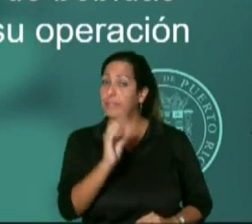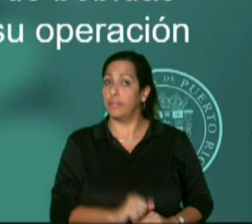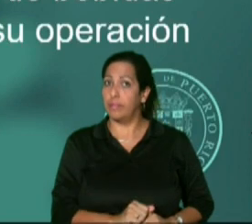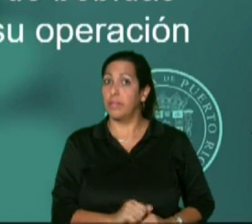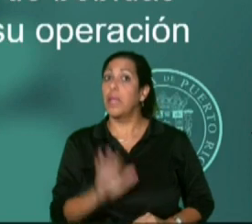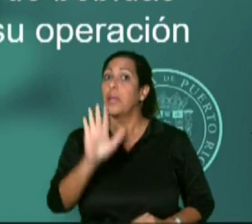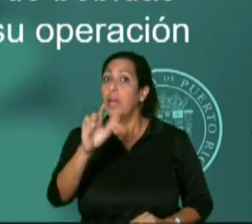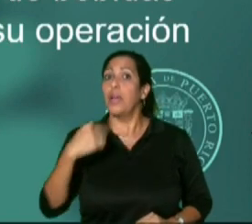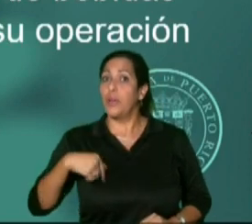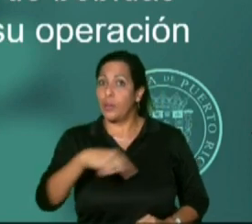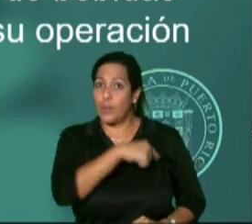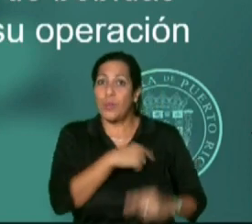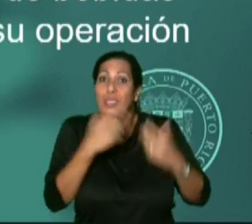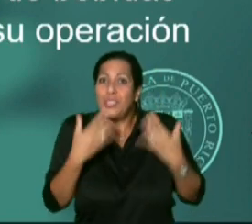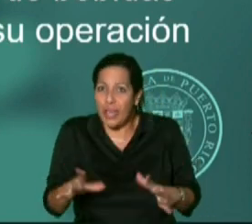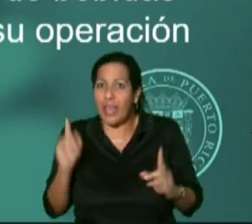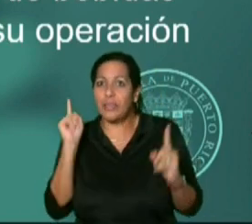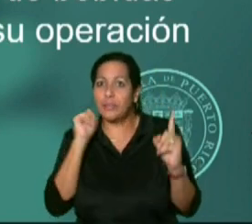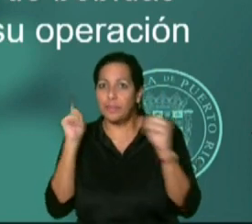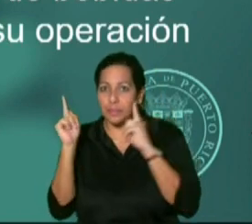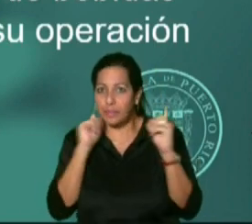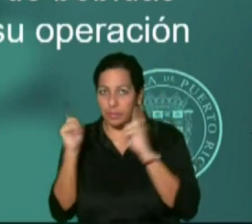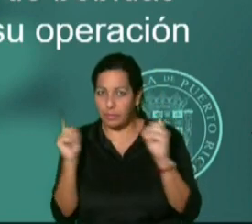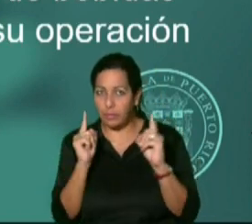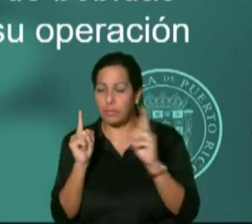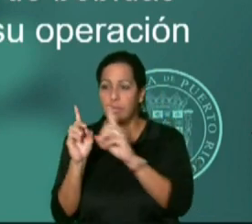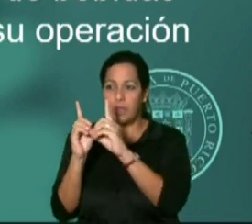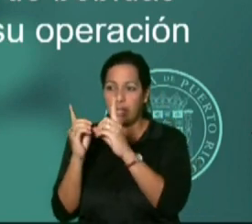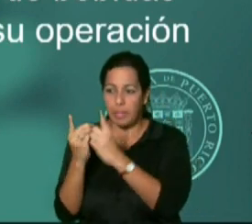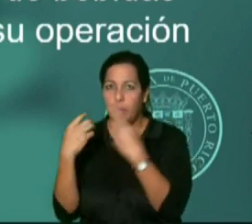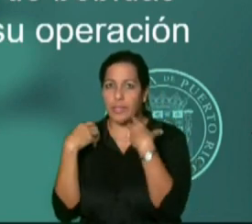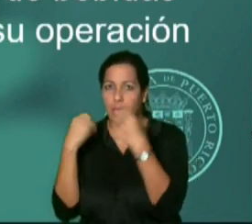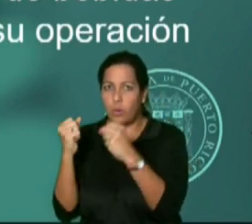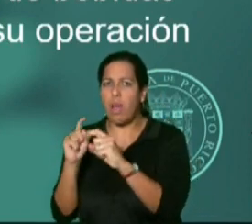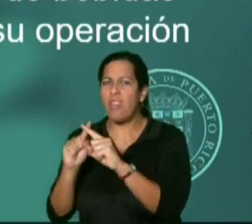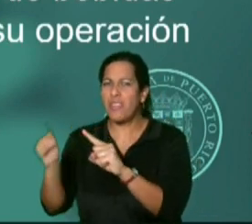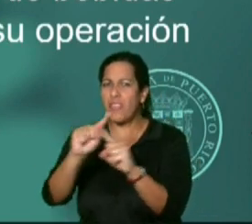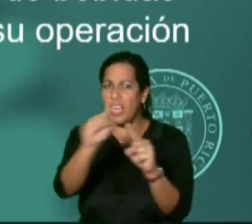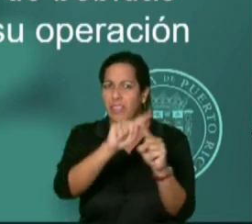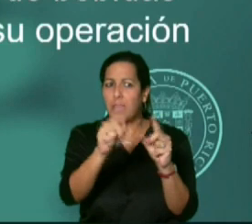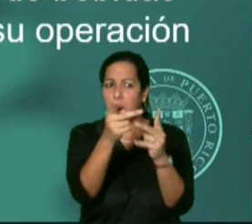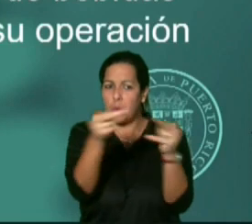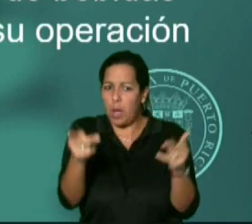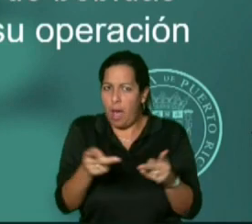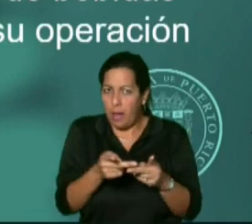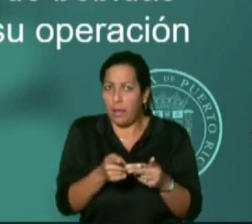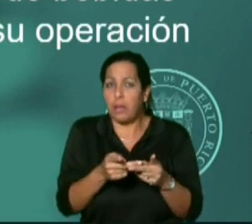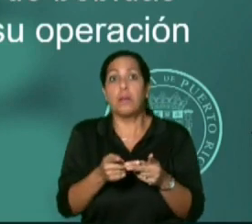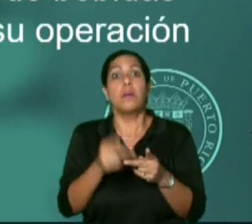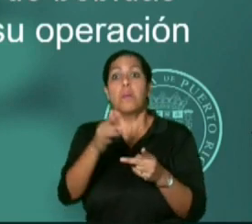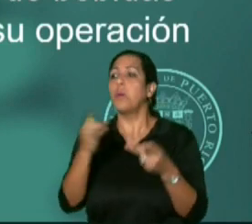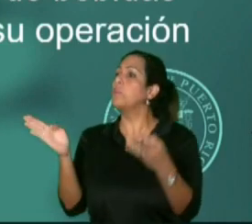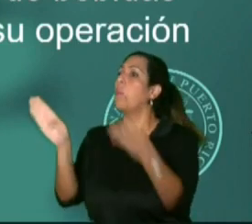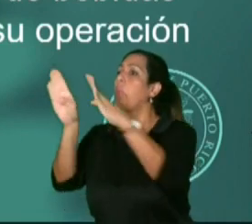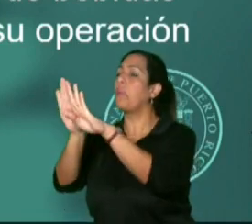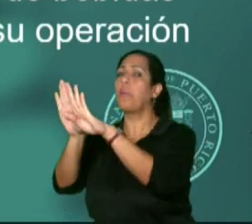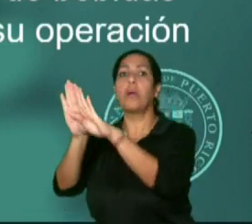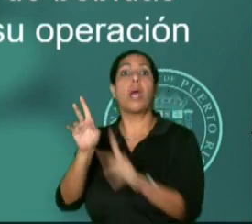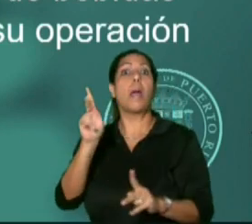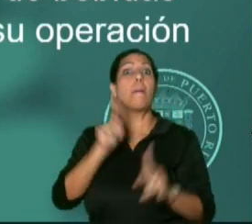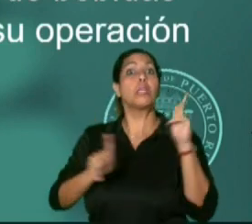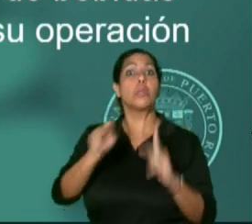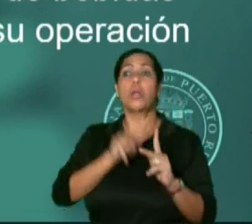señalamiento. Hemos tenido la información a través del Departamento de Salud de diferentes estacionamientos donde cierra el establecimiento